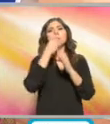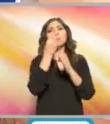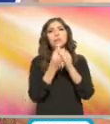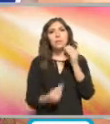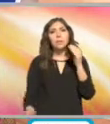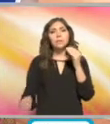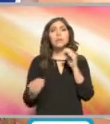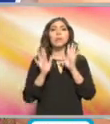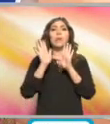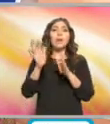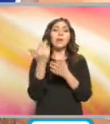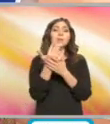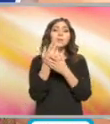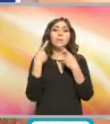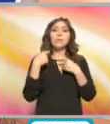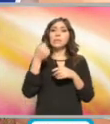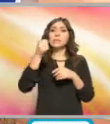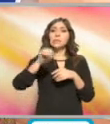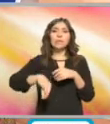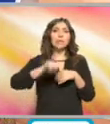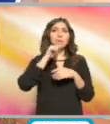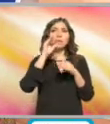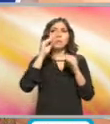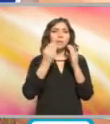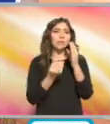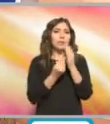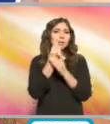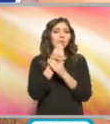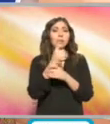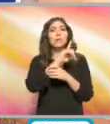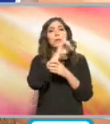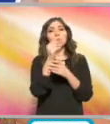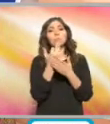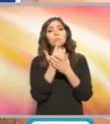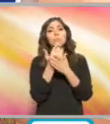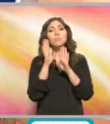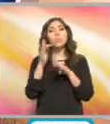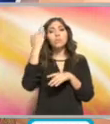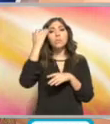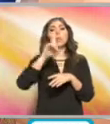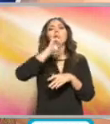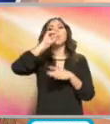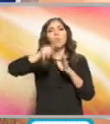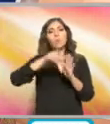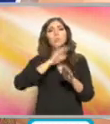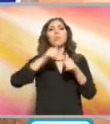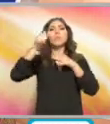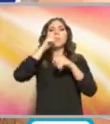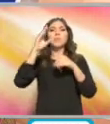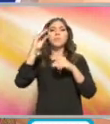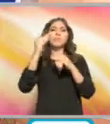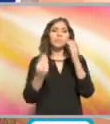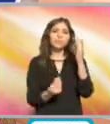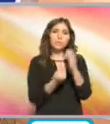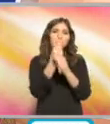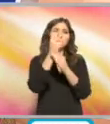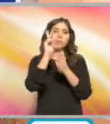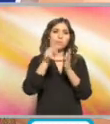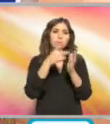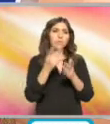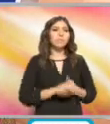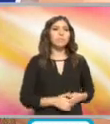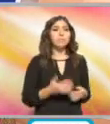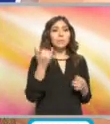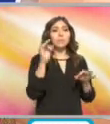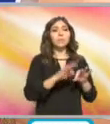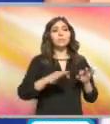paciente sin este implante y se puede intentar colocar en una segunda ocasión. Ok. No, Oye, entonces, pues sí. y también es importante saber el costo,